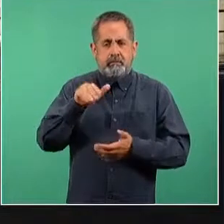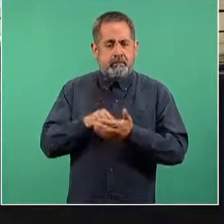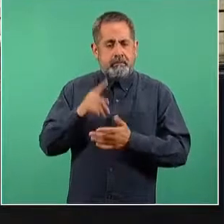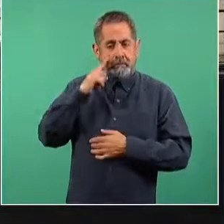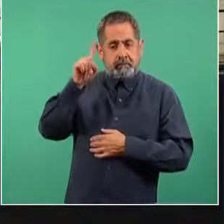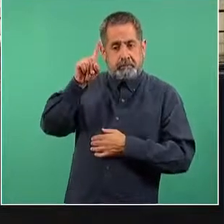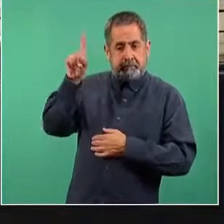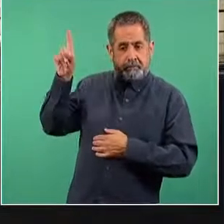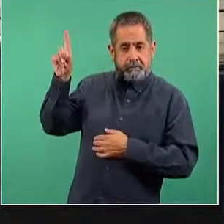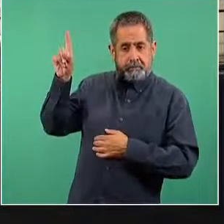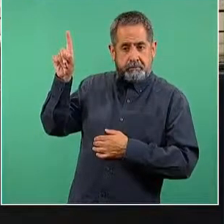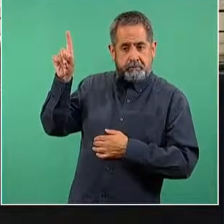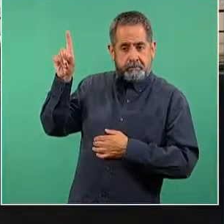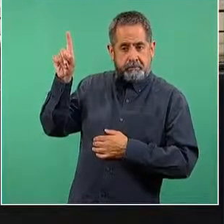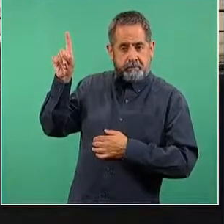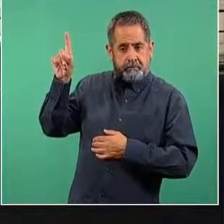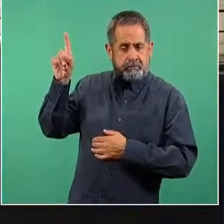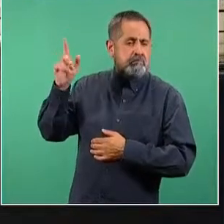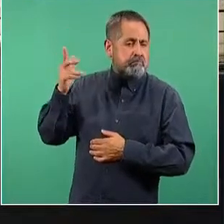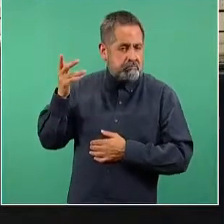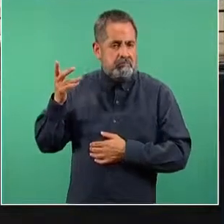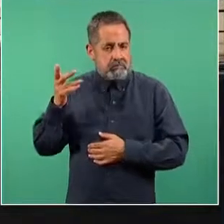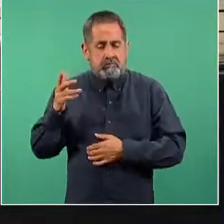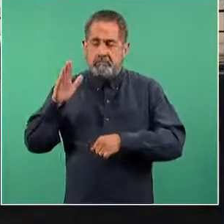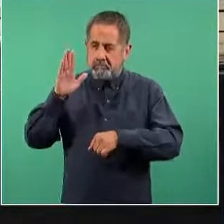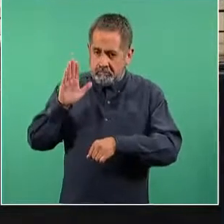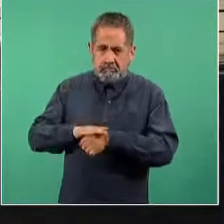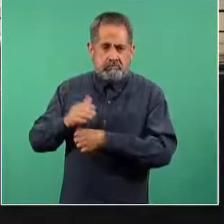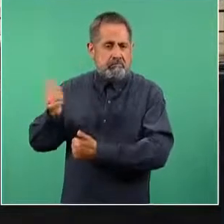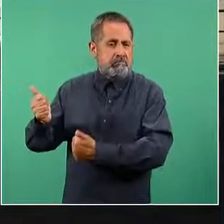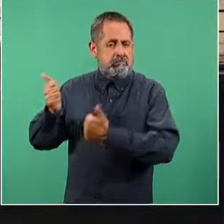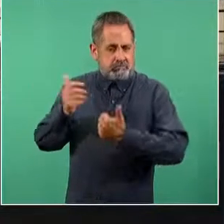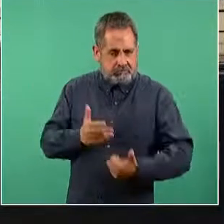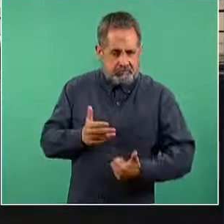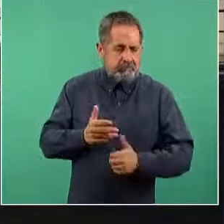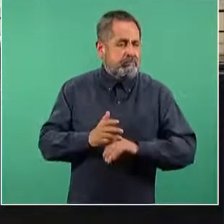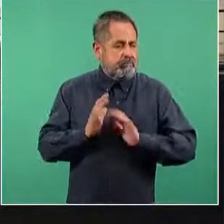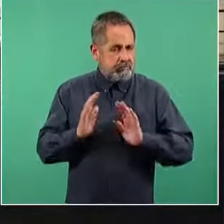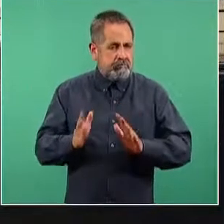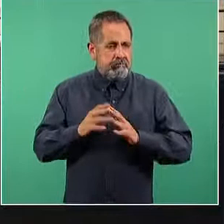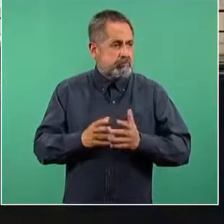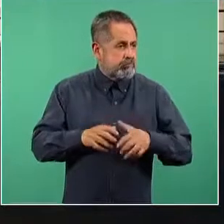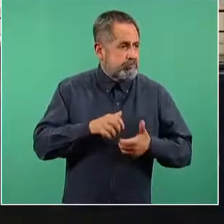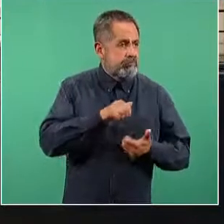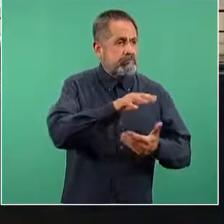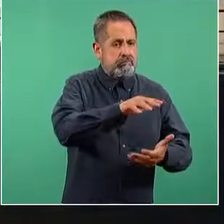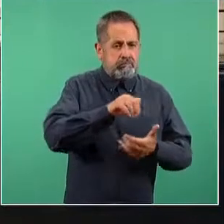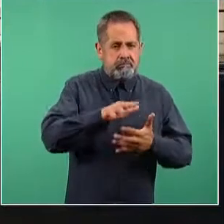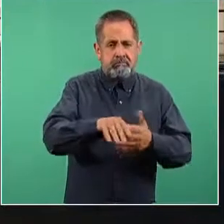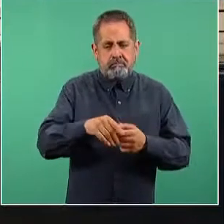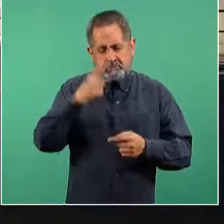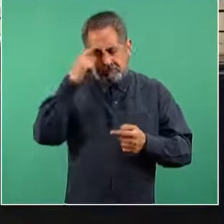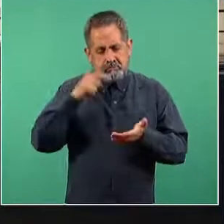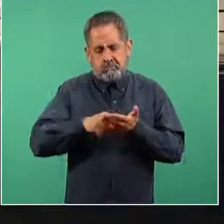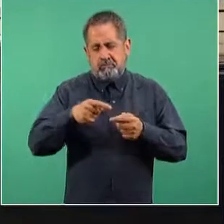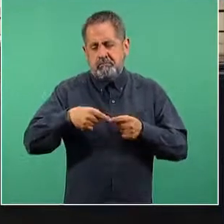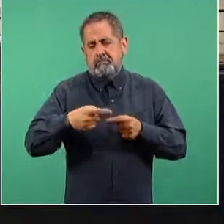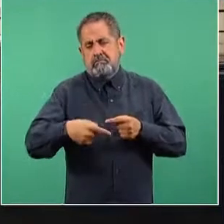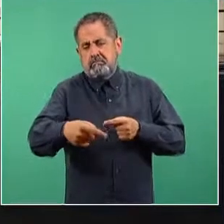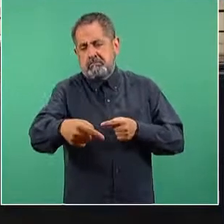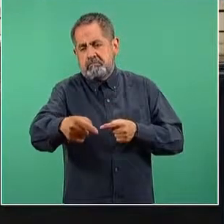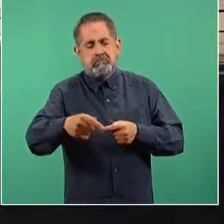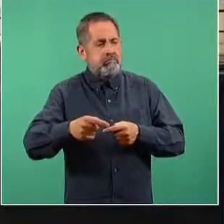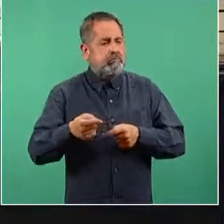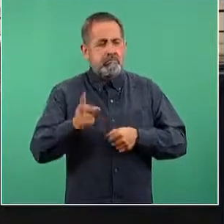487.500 dosis, que obviamente se integran a la programación de la estrategia y muy pronto o en siguientes días estarán siendo